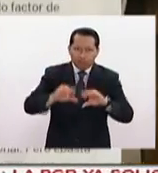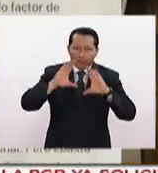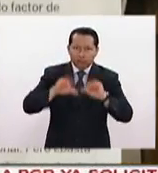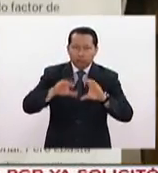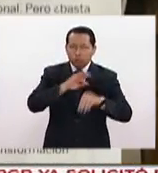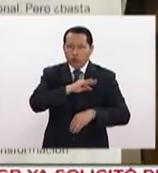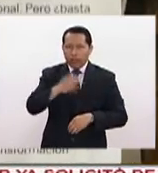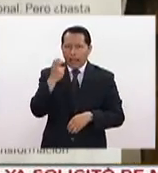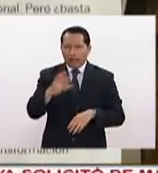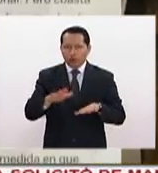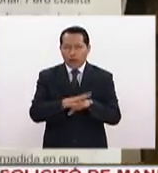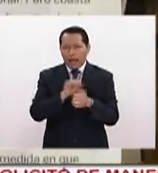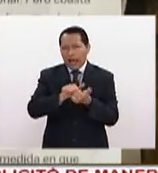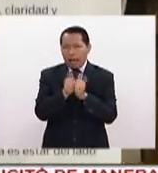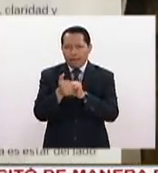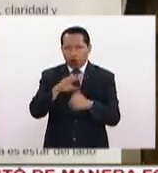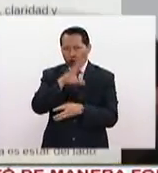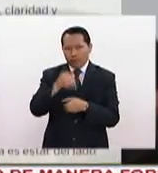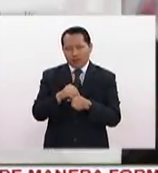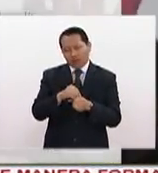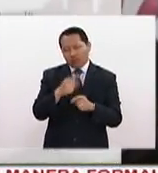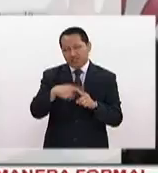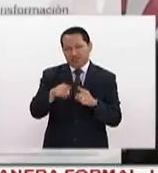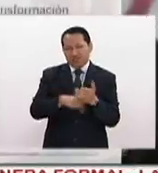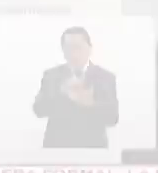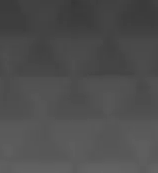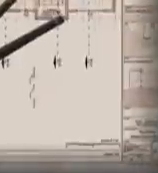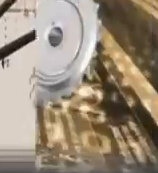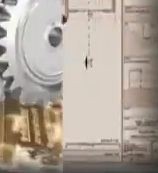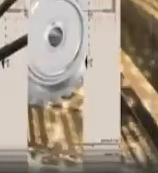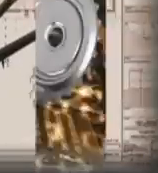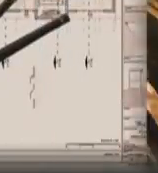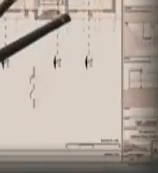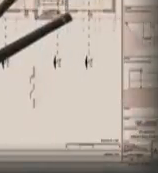instrumentación de este cambio en todos los ámbitos.